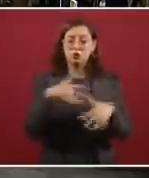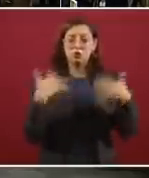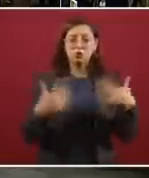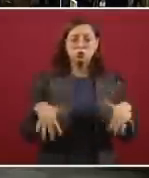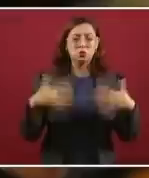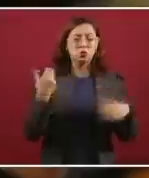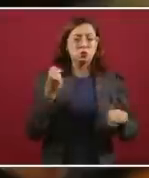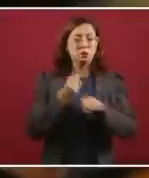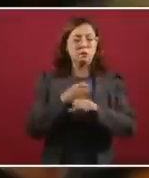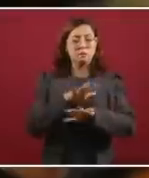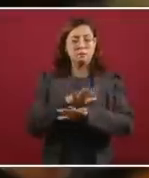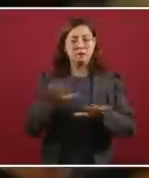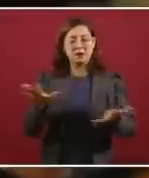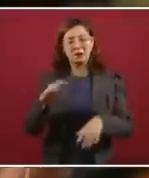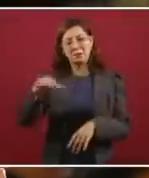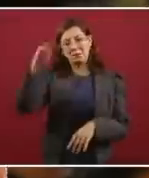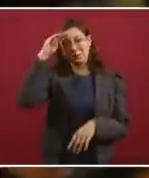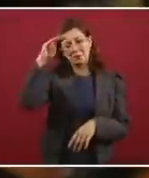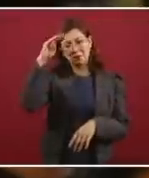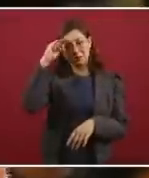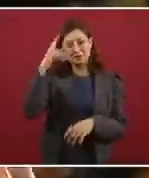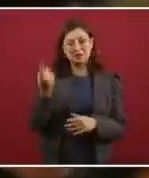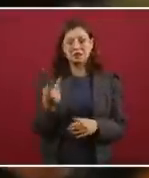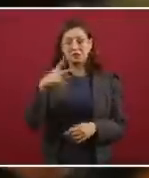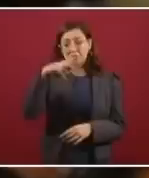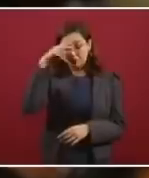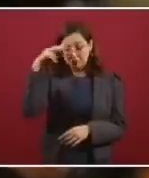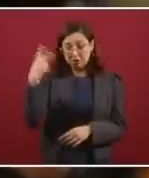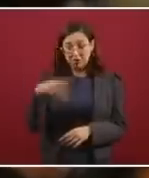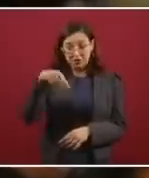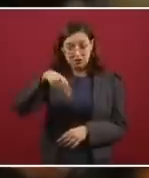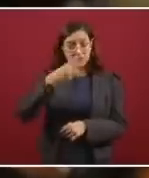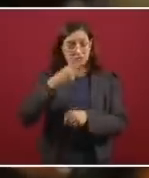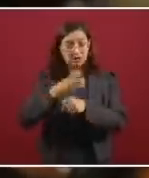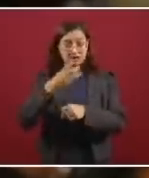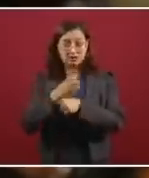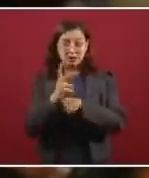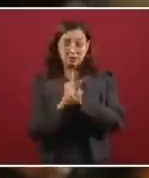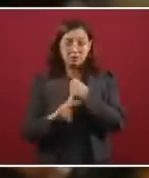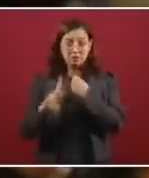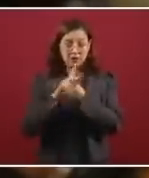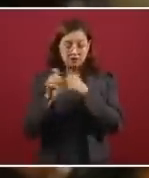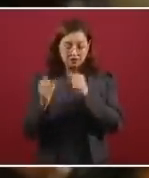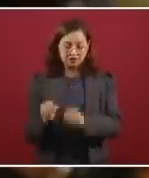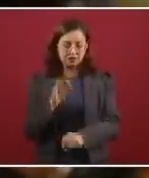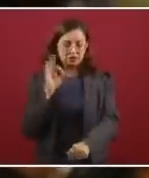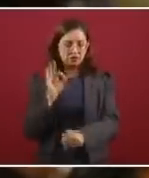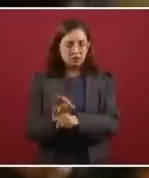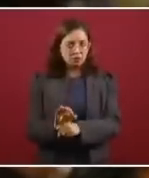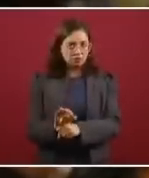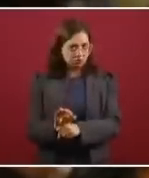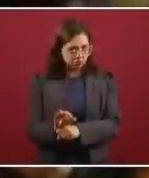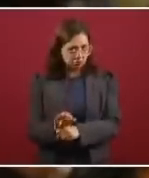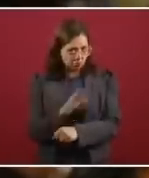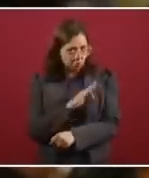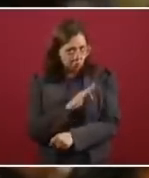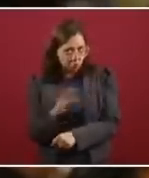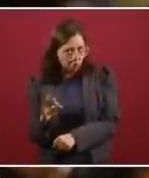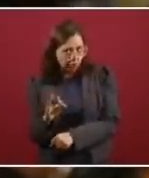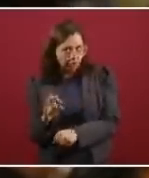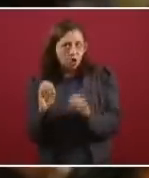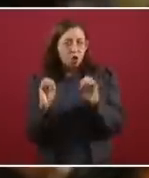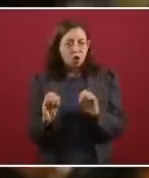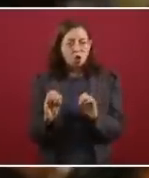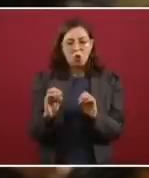Esto presupone o caldea el ambiente para que México sea el tercer país seguro. ¿La posición de México sigue siendo la misma o lo